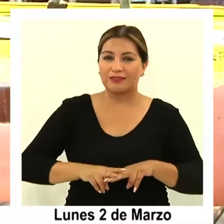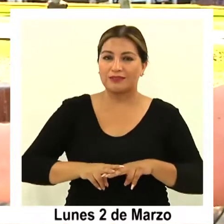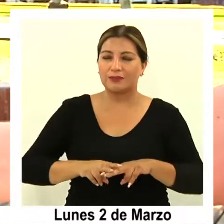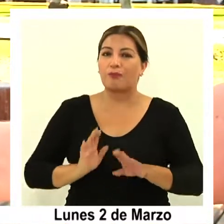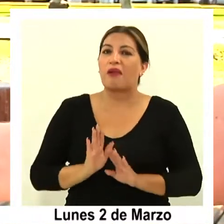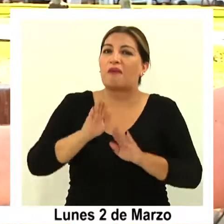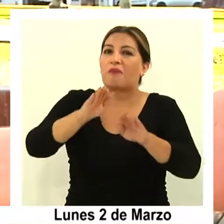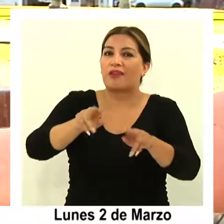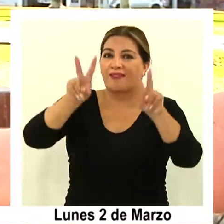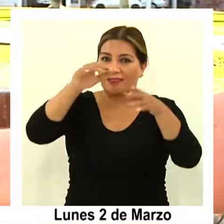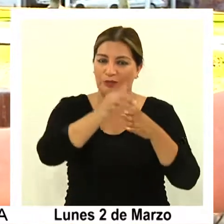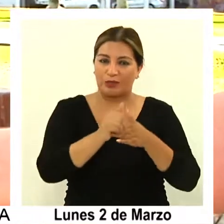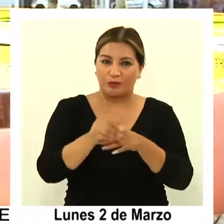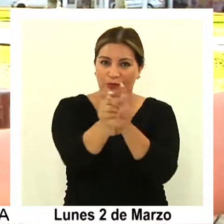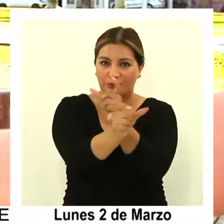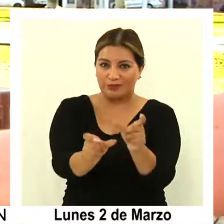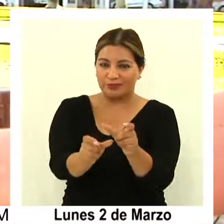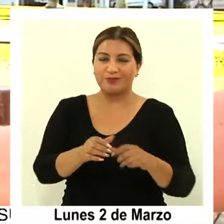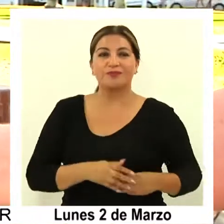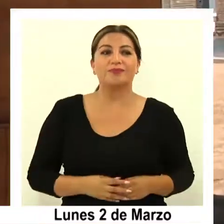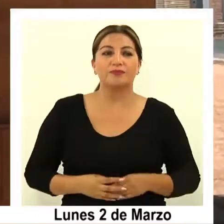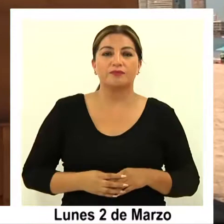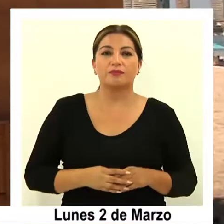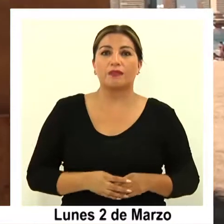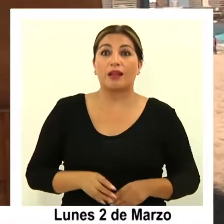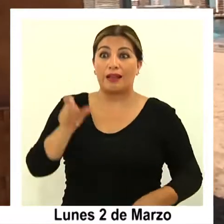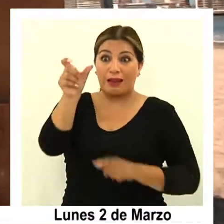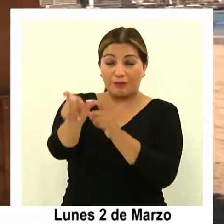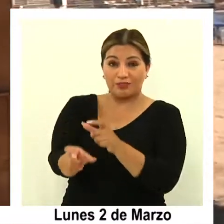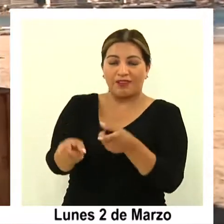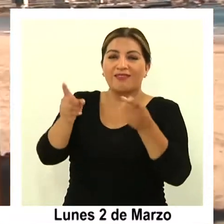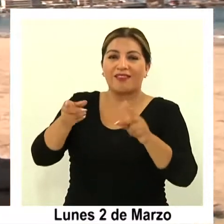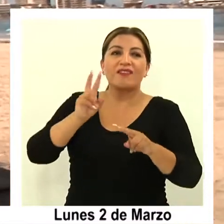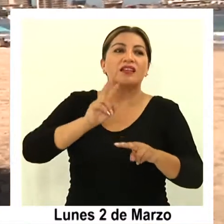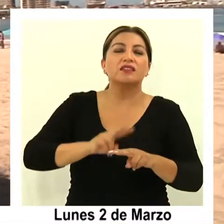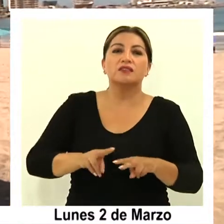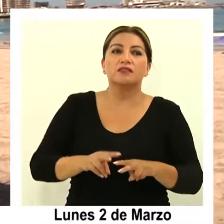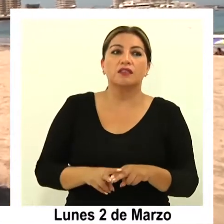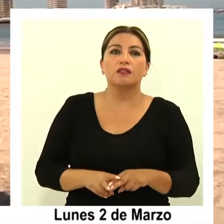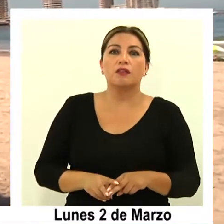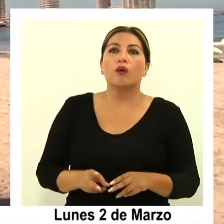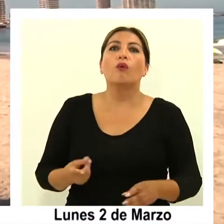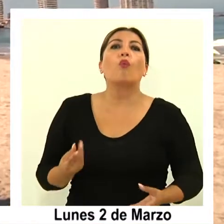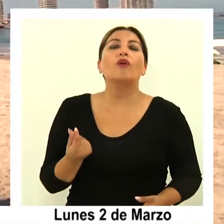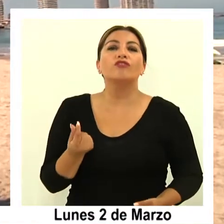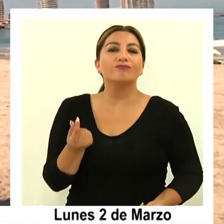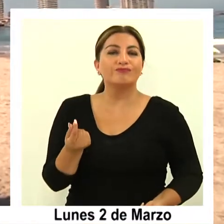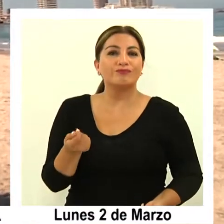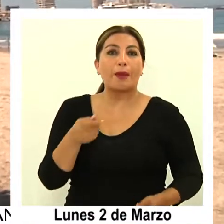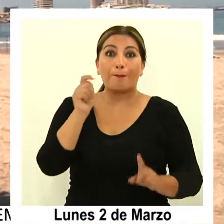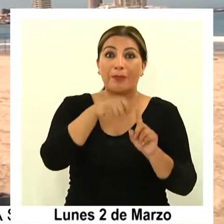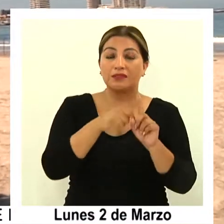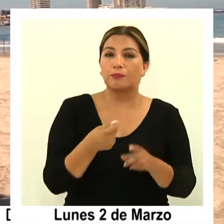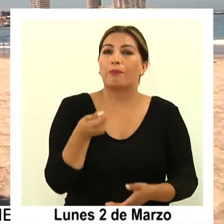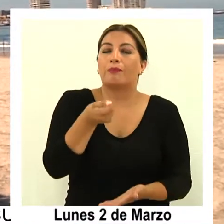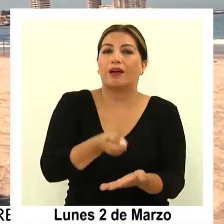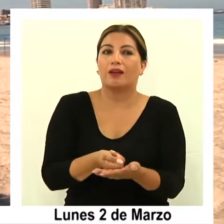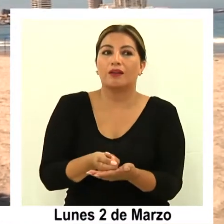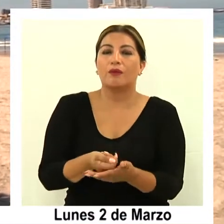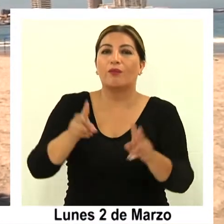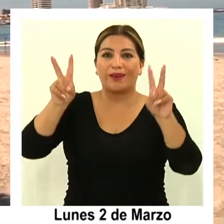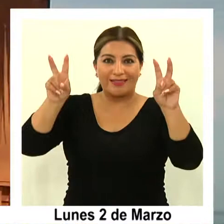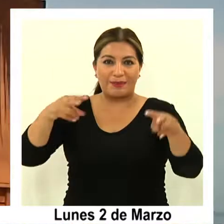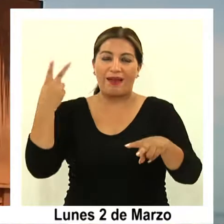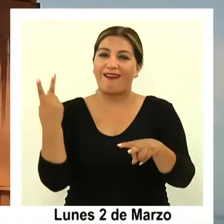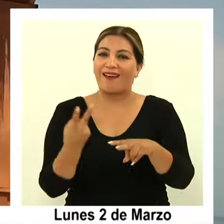esto por el bien del turismo y de la gente. Los oferentes deberán proponer cuánto están dispuestos a pagar mensualmente